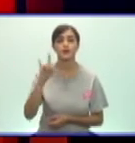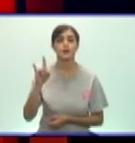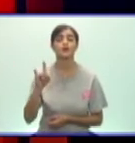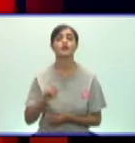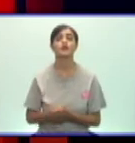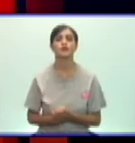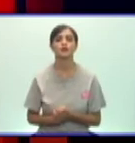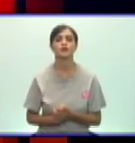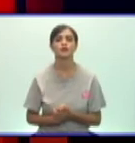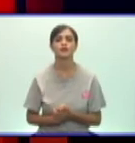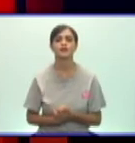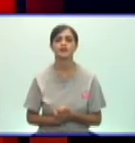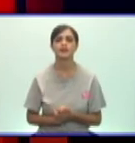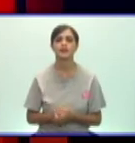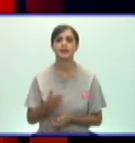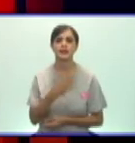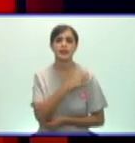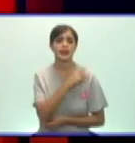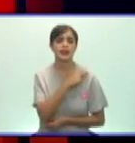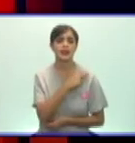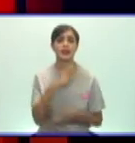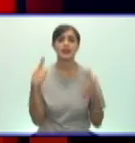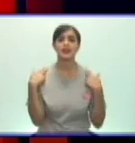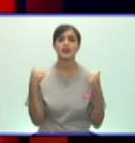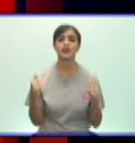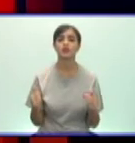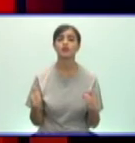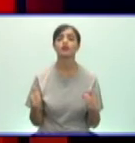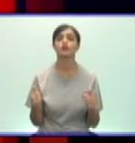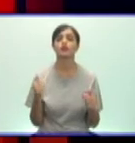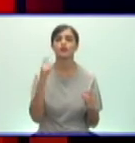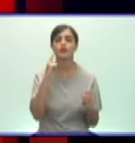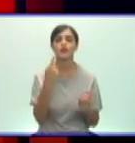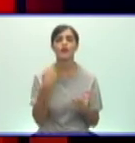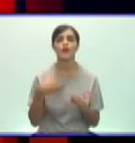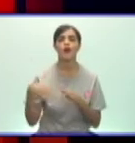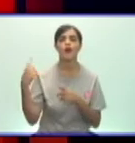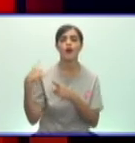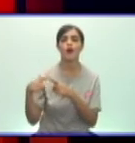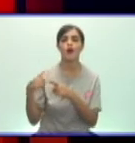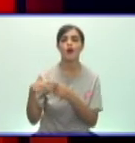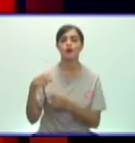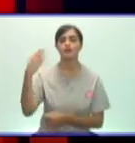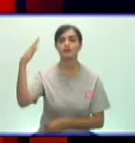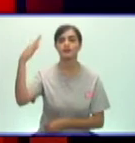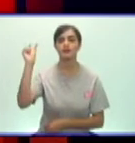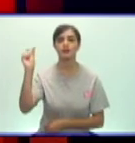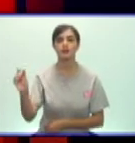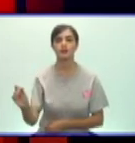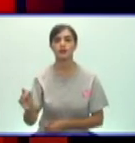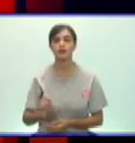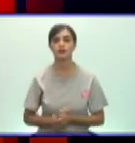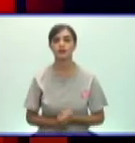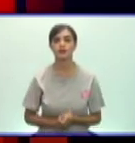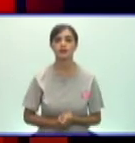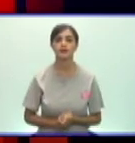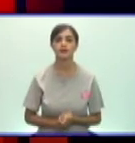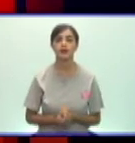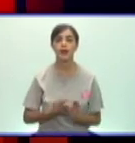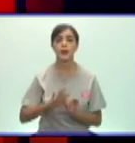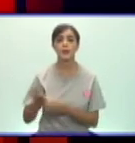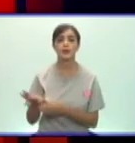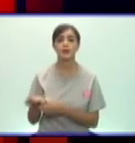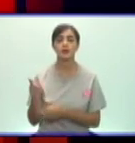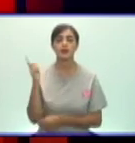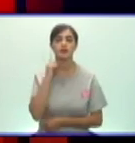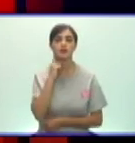un director norteamericano, pues va a reflejar también a través de movimientos, de imágenes, además de sonidos, cuáles fueron